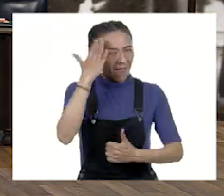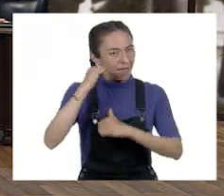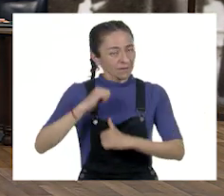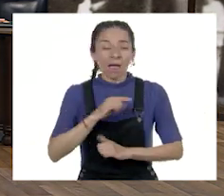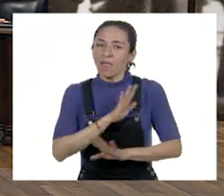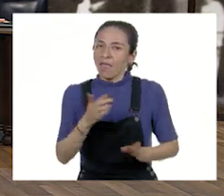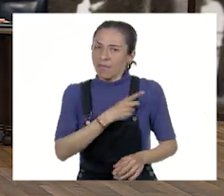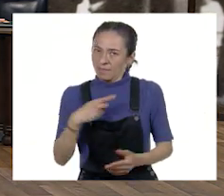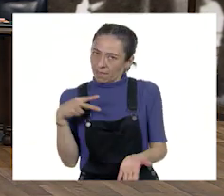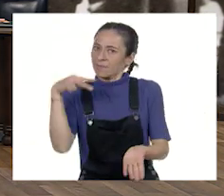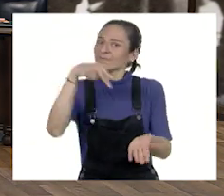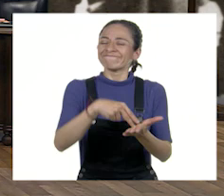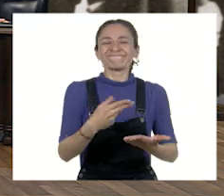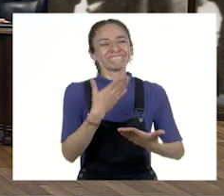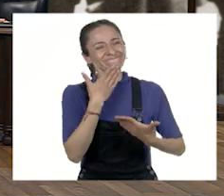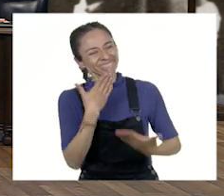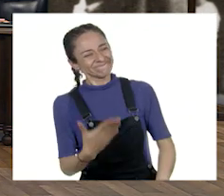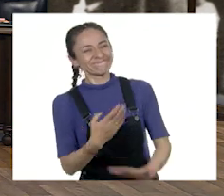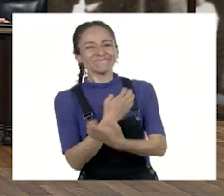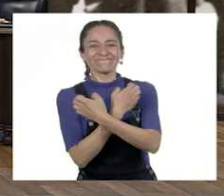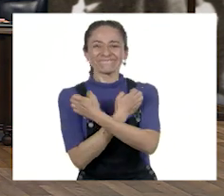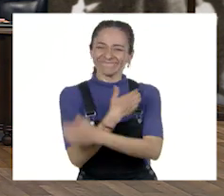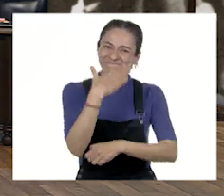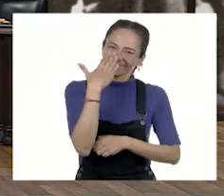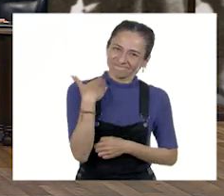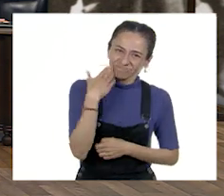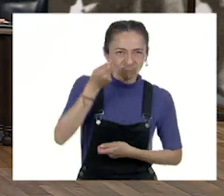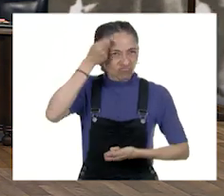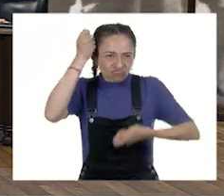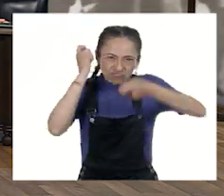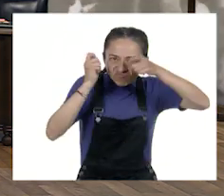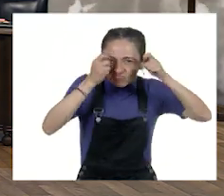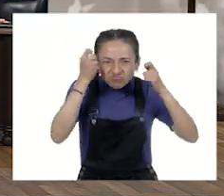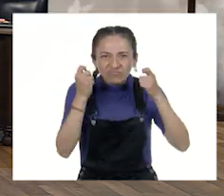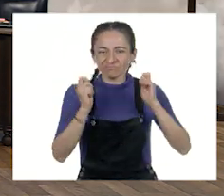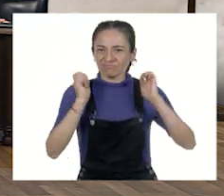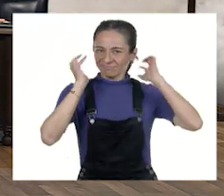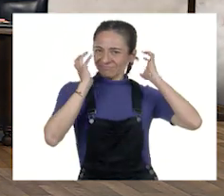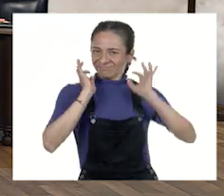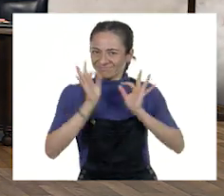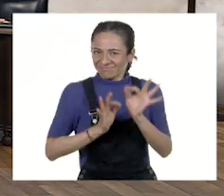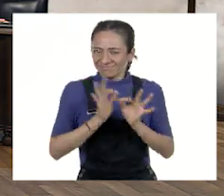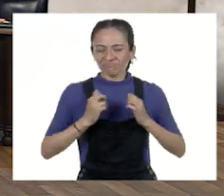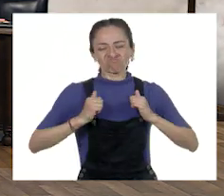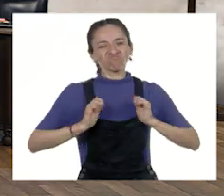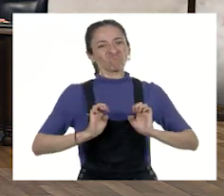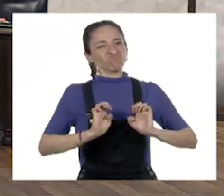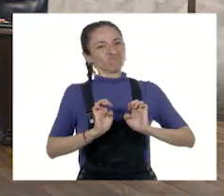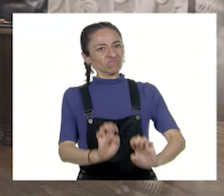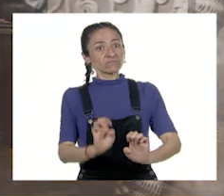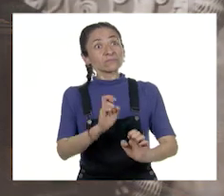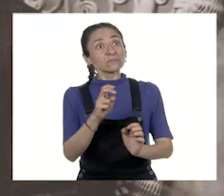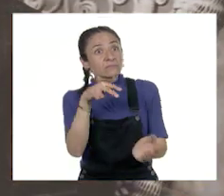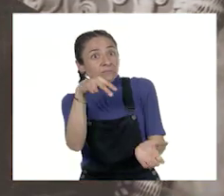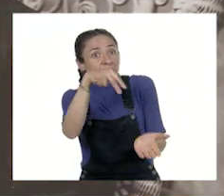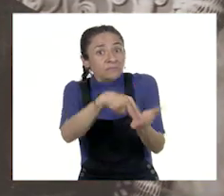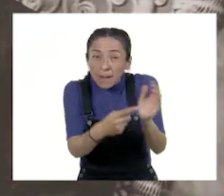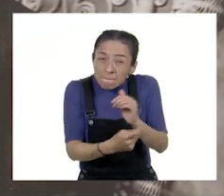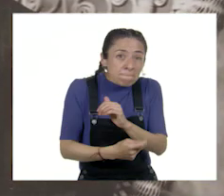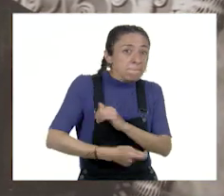bañaditos, peinaditos y de gala, porque estaría presente el primer jefe